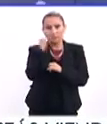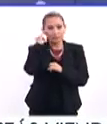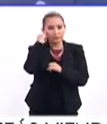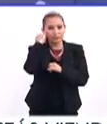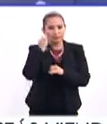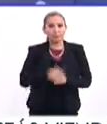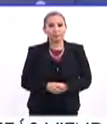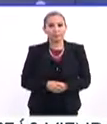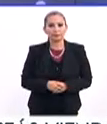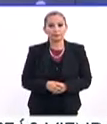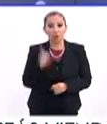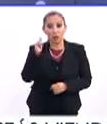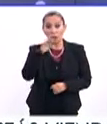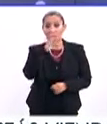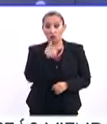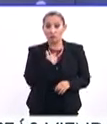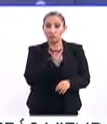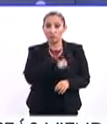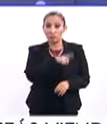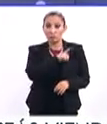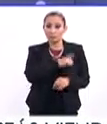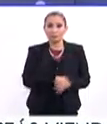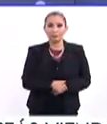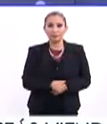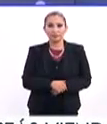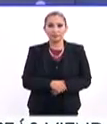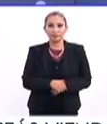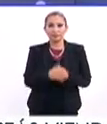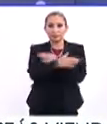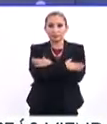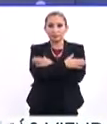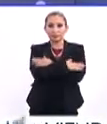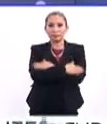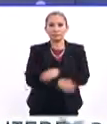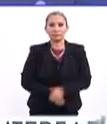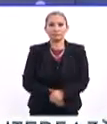Indígenas 2020. Y esperemos que se mejore. Sí, correcto. Un fuerte abrazo. Gracias.